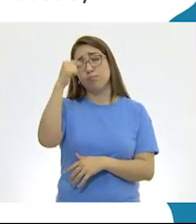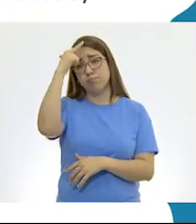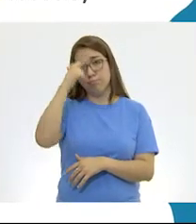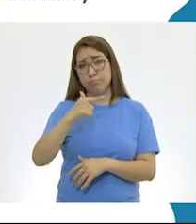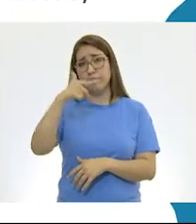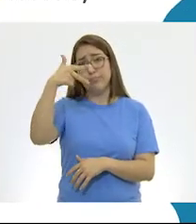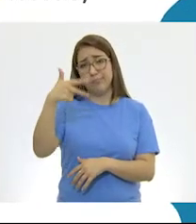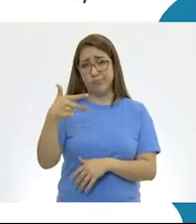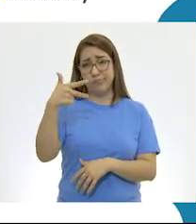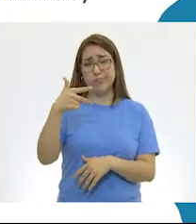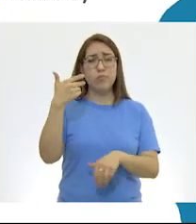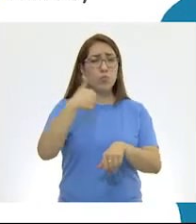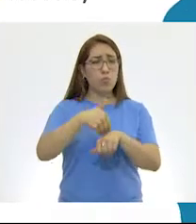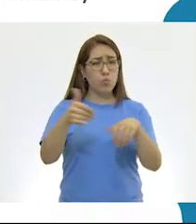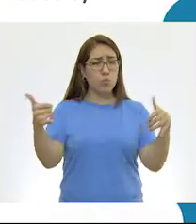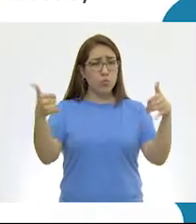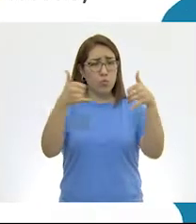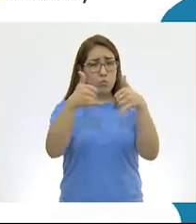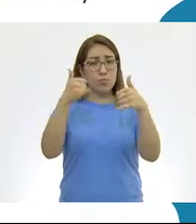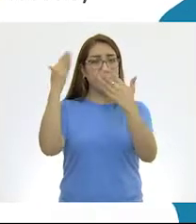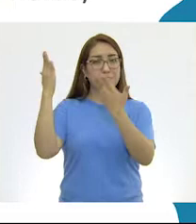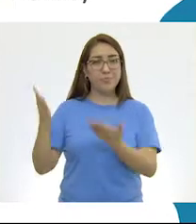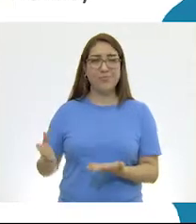al teléfono